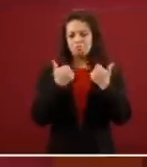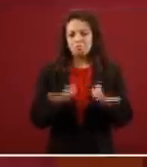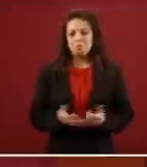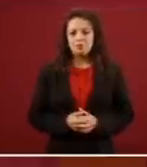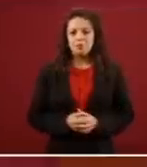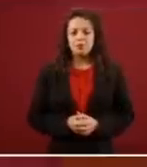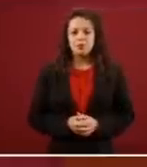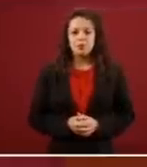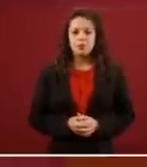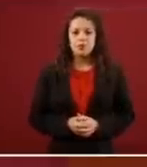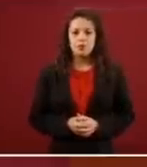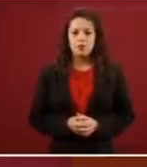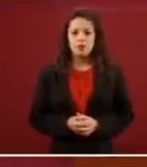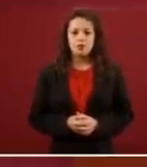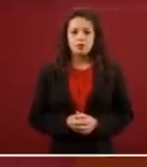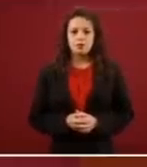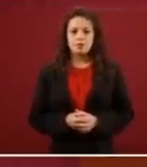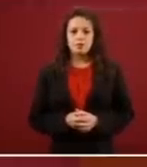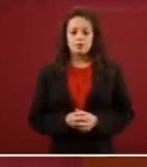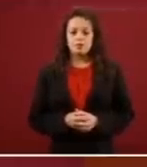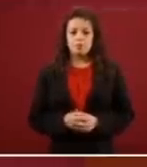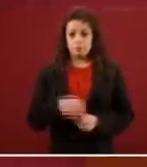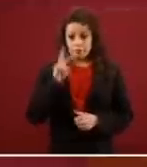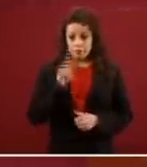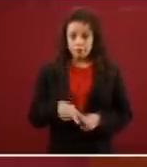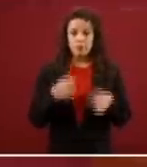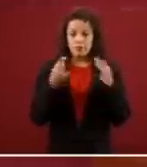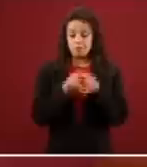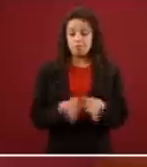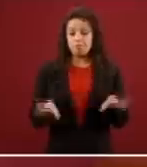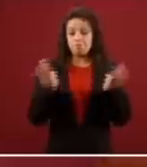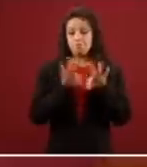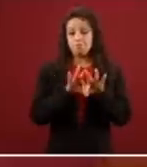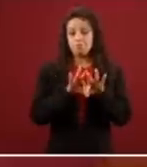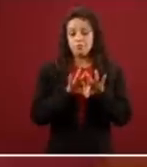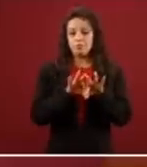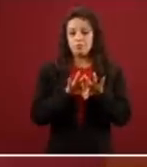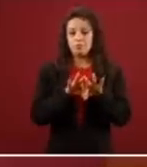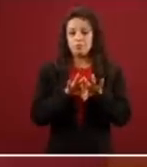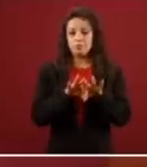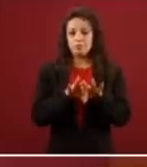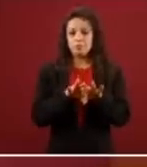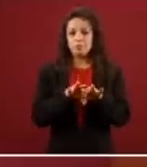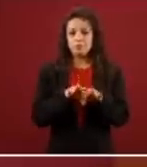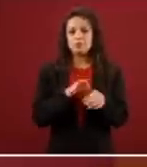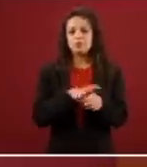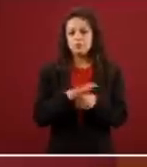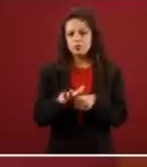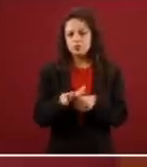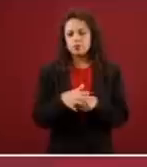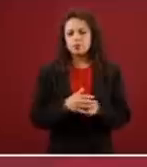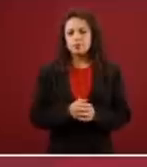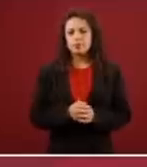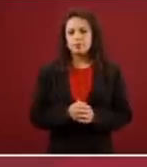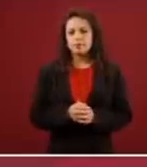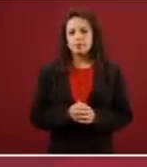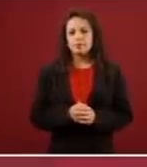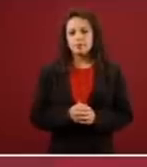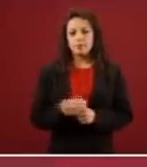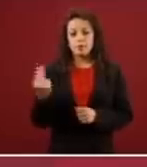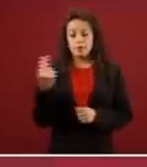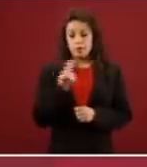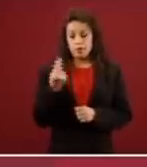Entonces, es muy importante el que se tenga autoridad